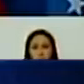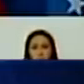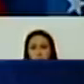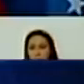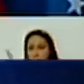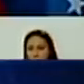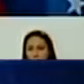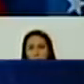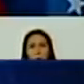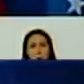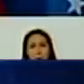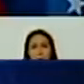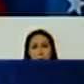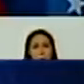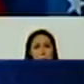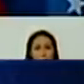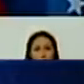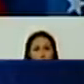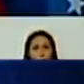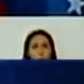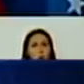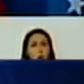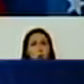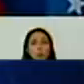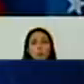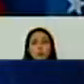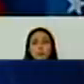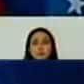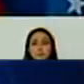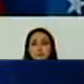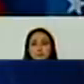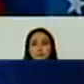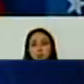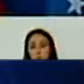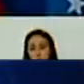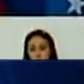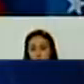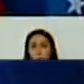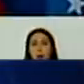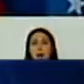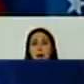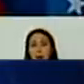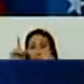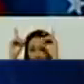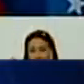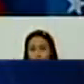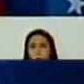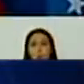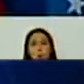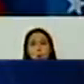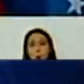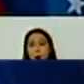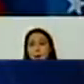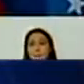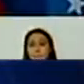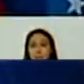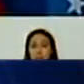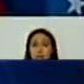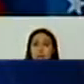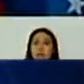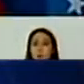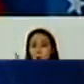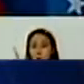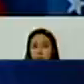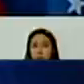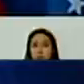Público, de la debida veracidad, de la debida legalidad, el Ministerio Público tiene el derecho, y